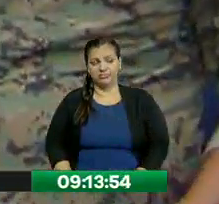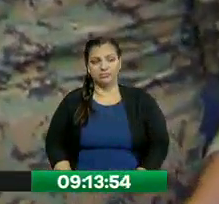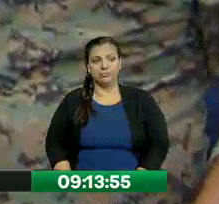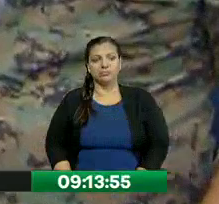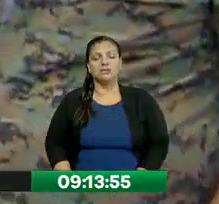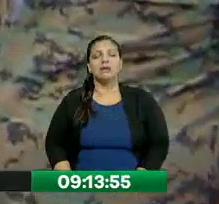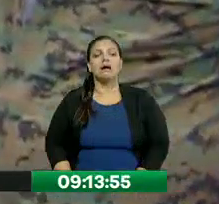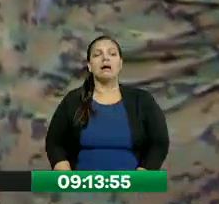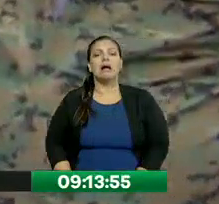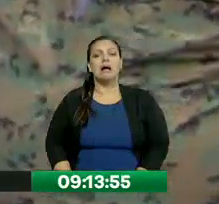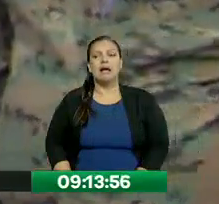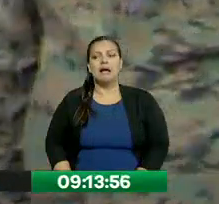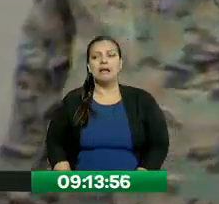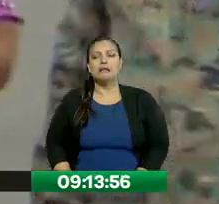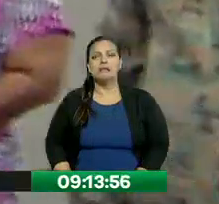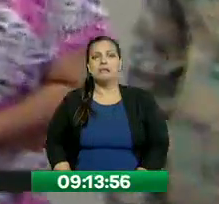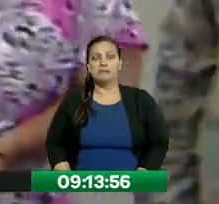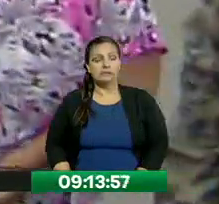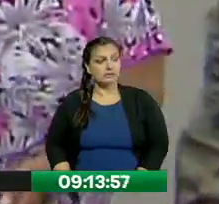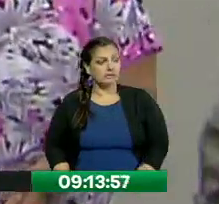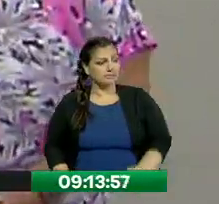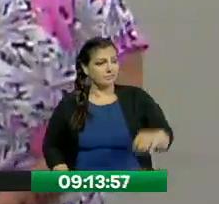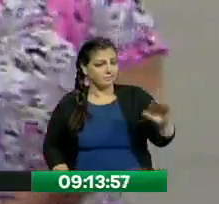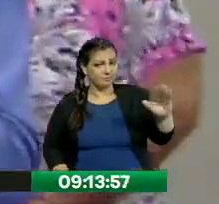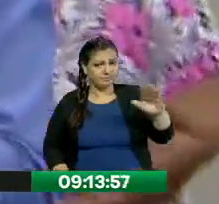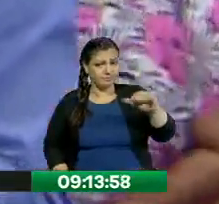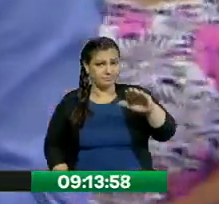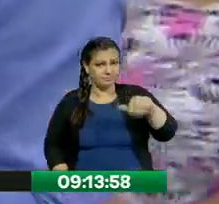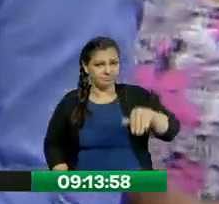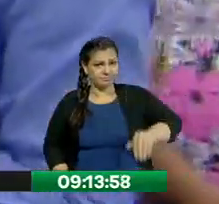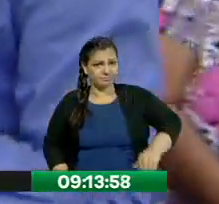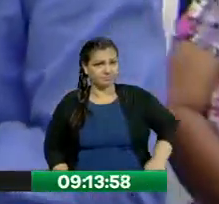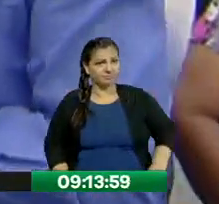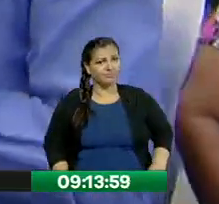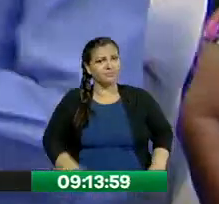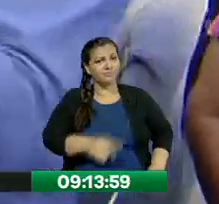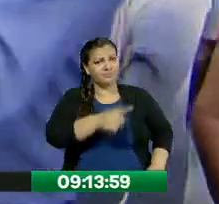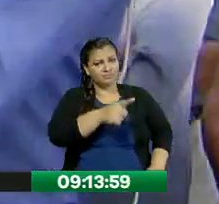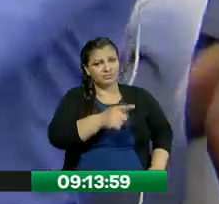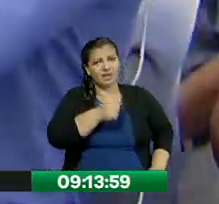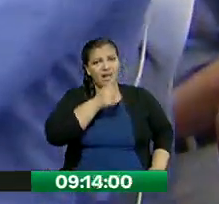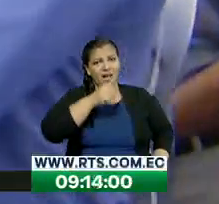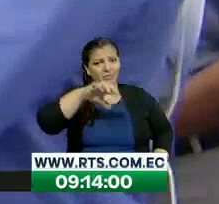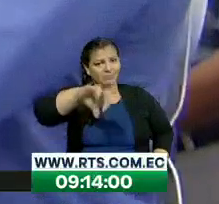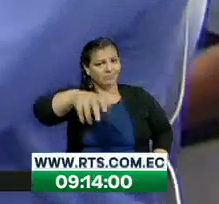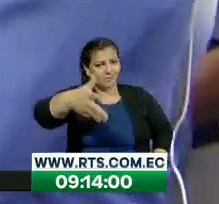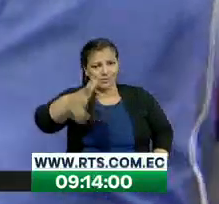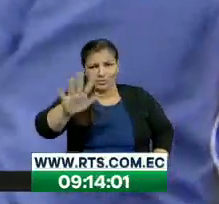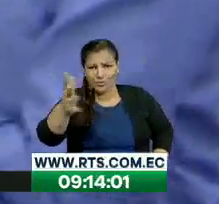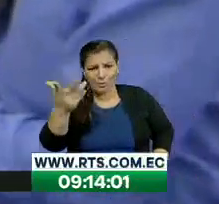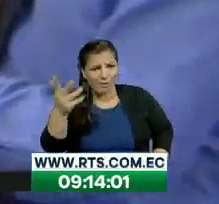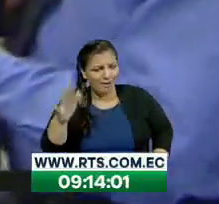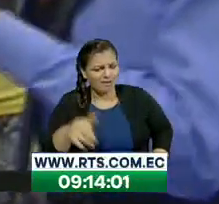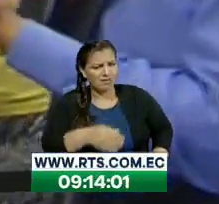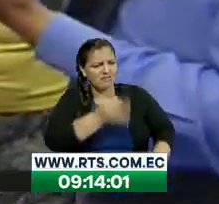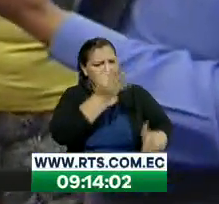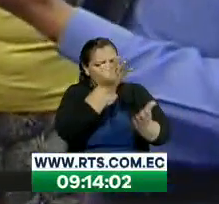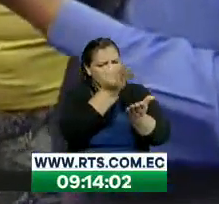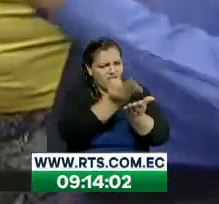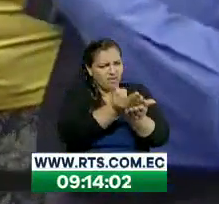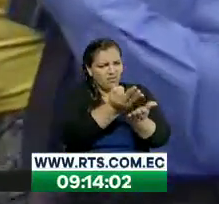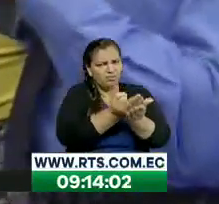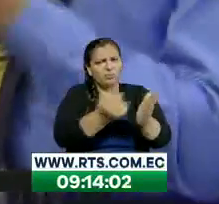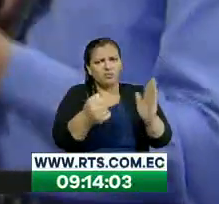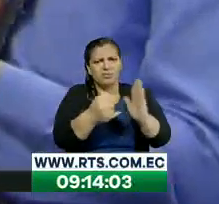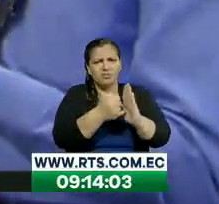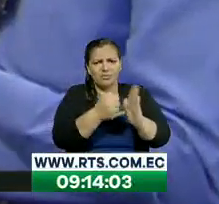manifiestan, mi señora, ustedes manifiestan que tienen igual que cancelar una tarifa básica. Aparte de los que cancelan esa tarifa básica por